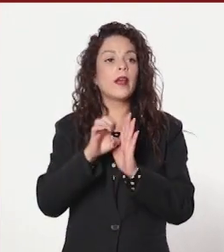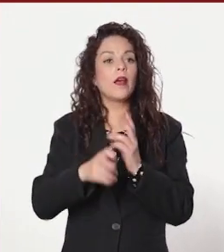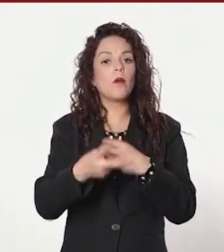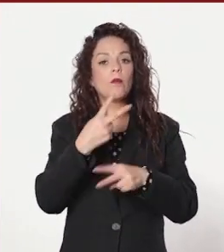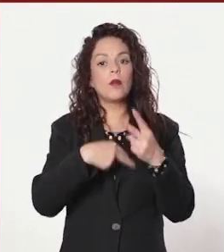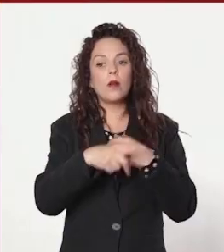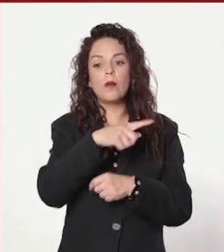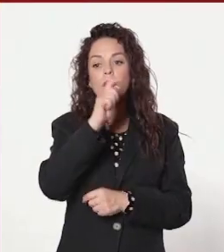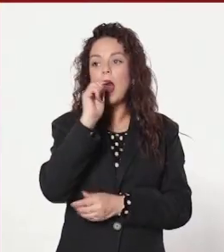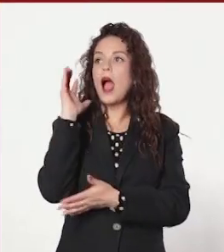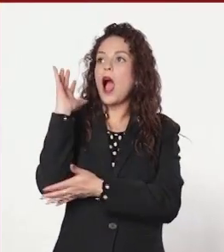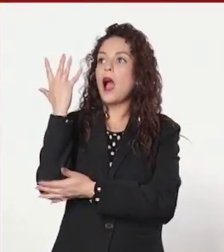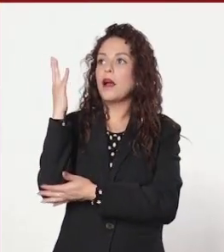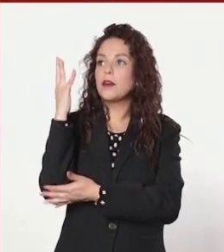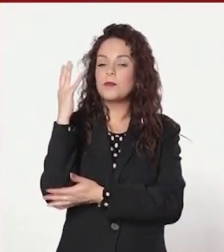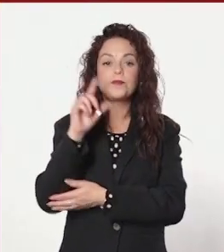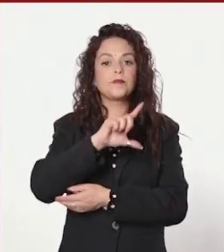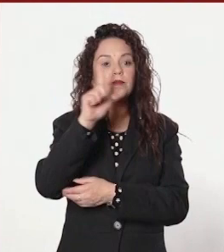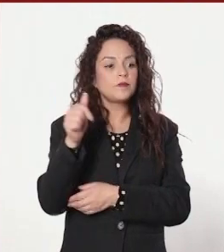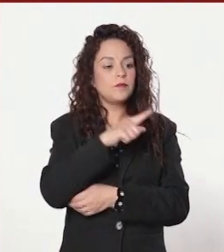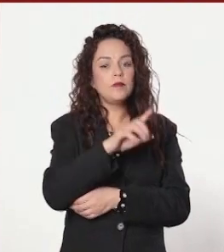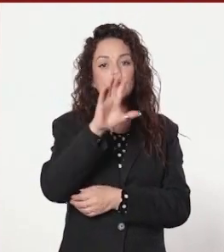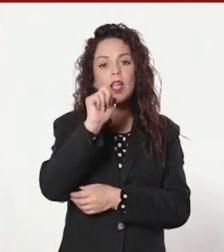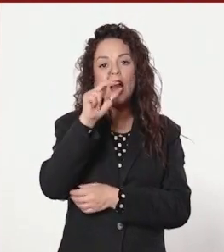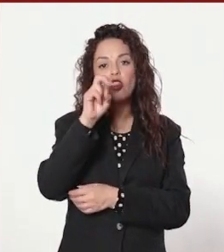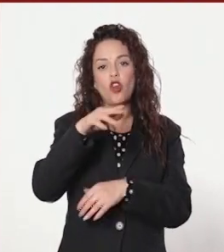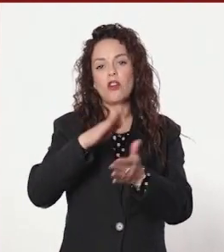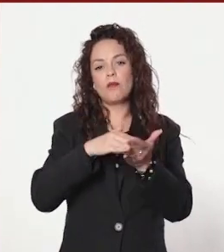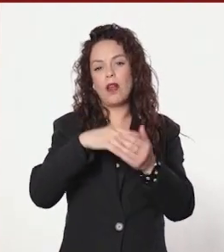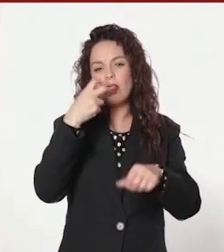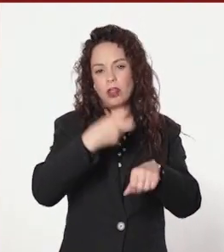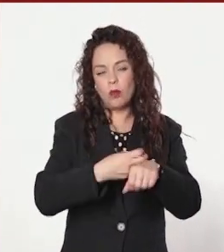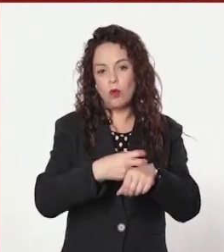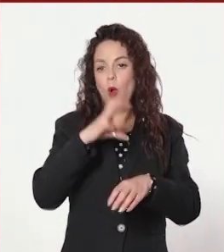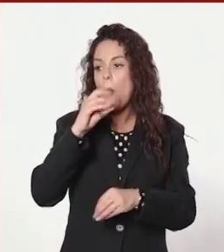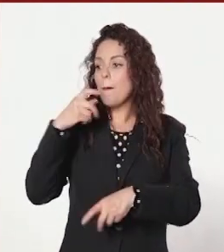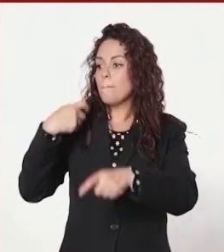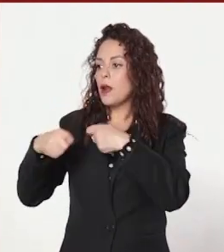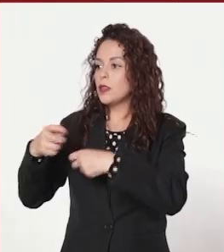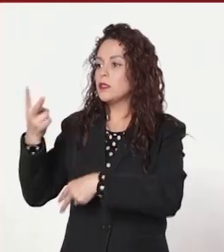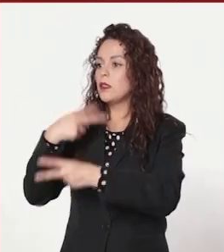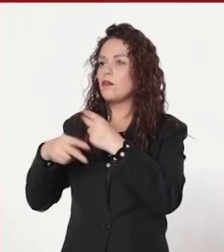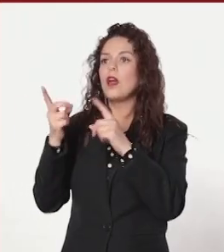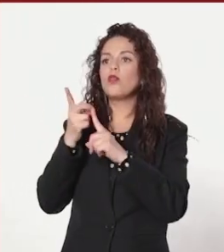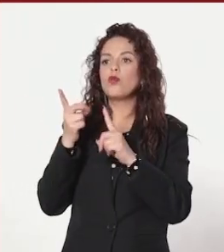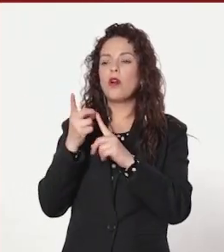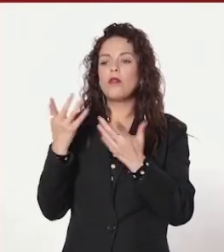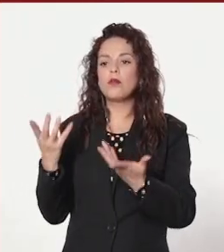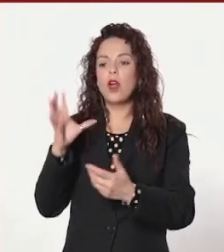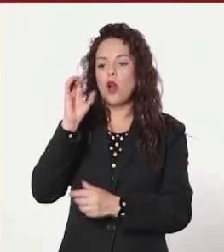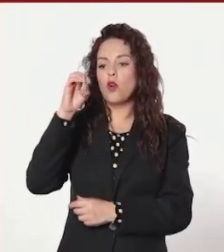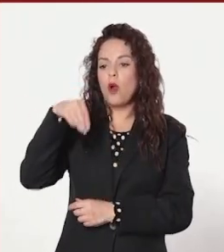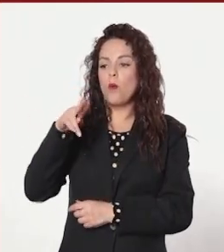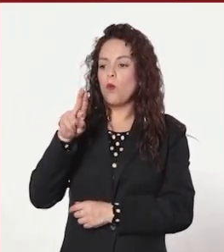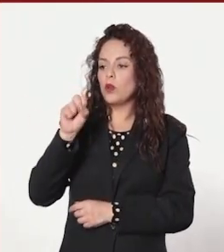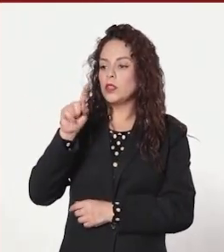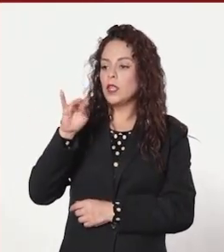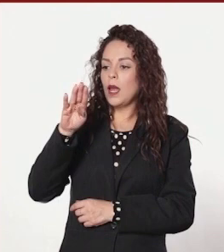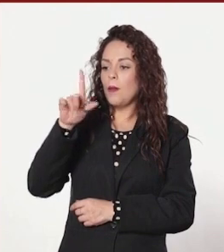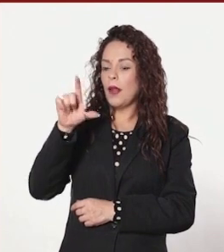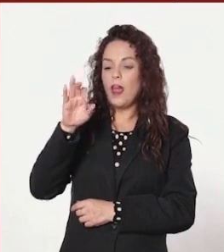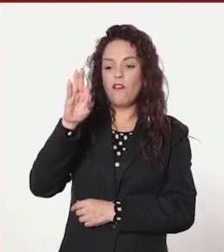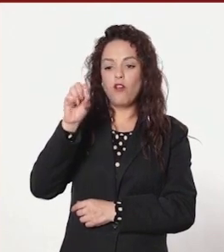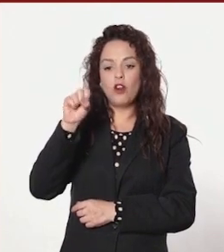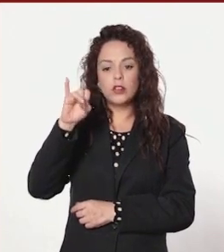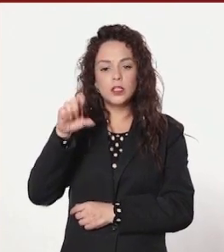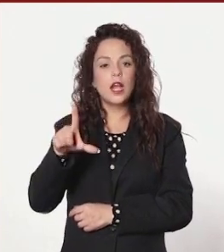que venía de un árbol, de un plástico que viene de un combustible fósil, de